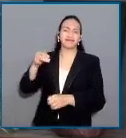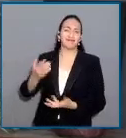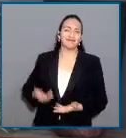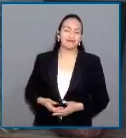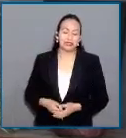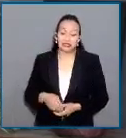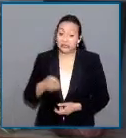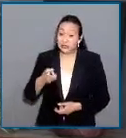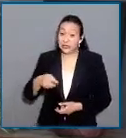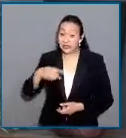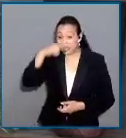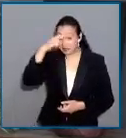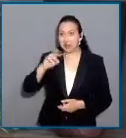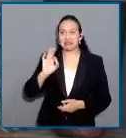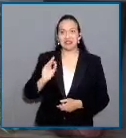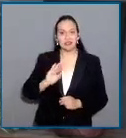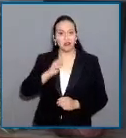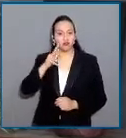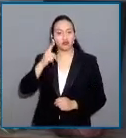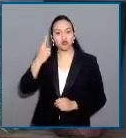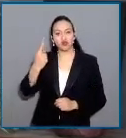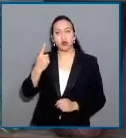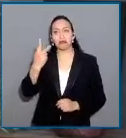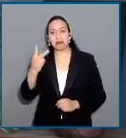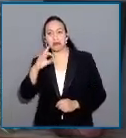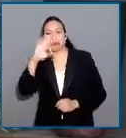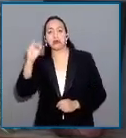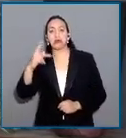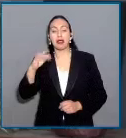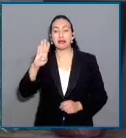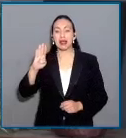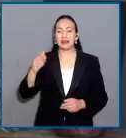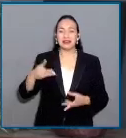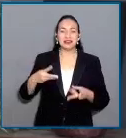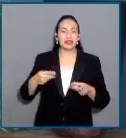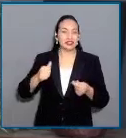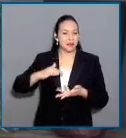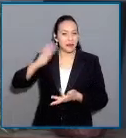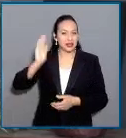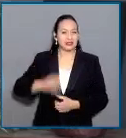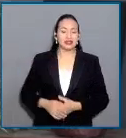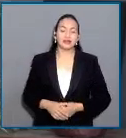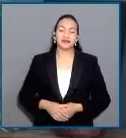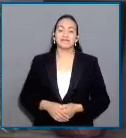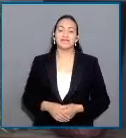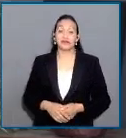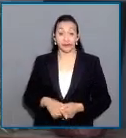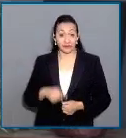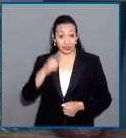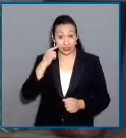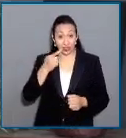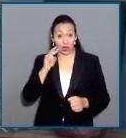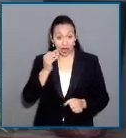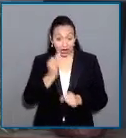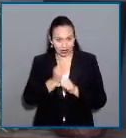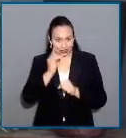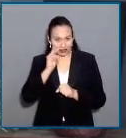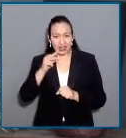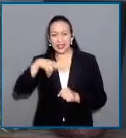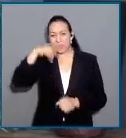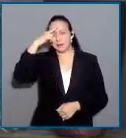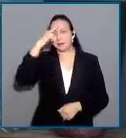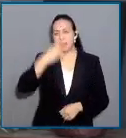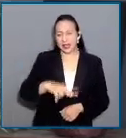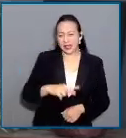o 2% del PIB que se afirmaba. El índice de paz nos dice que el costo de la violencia en términos directos